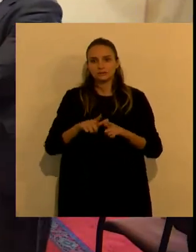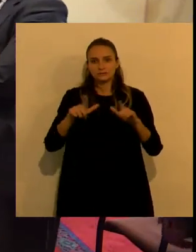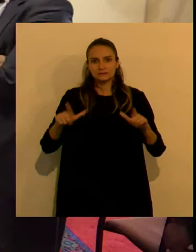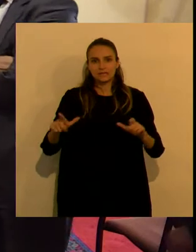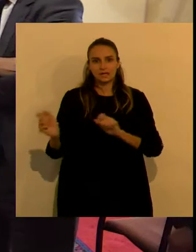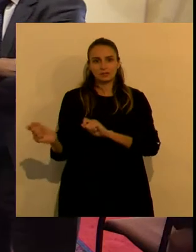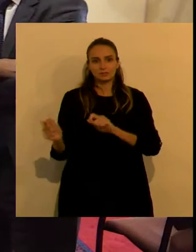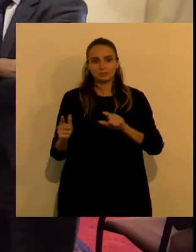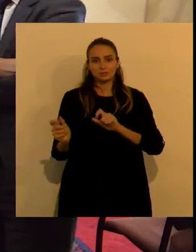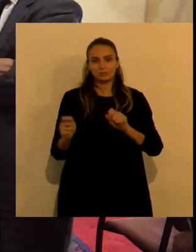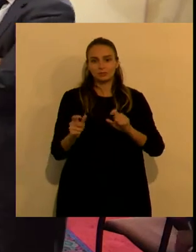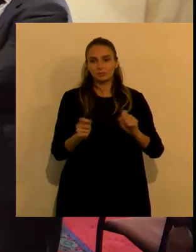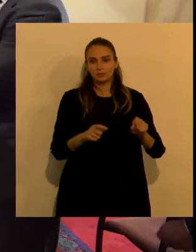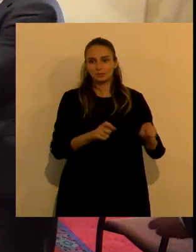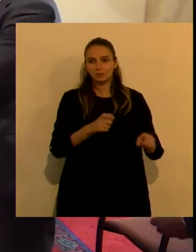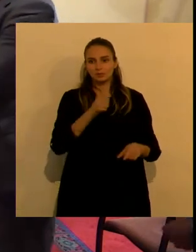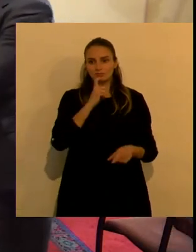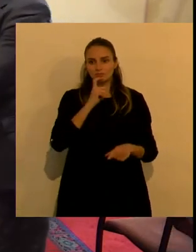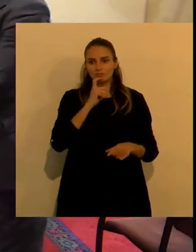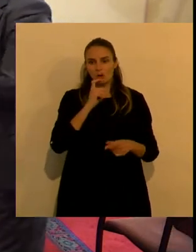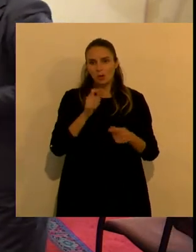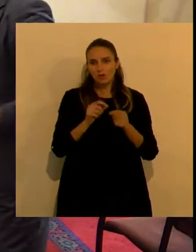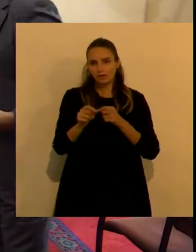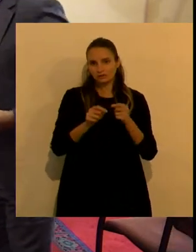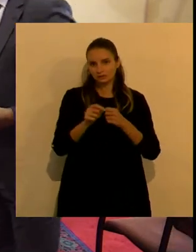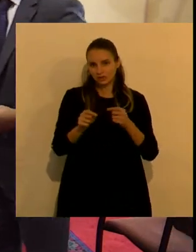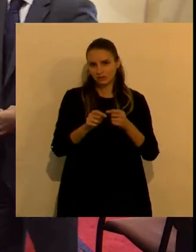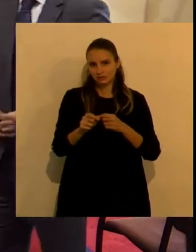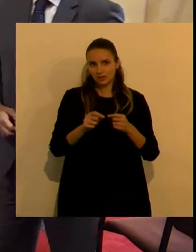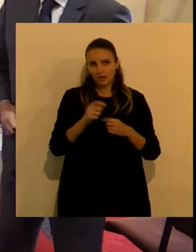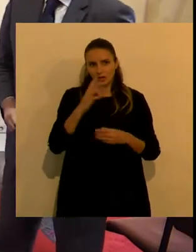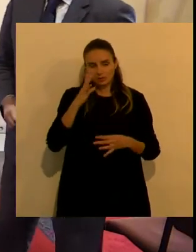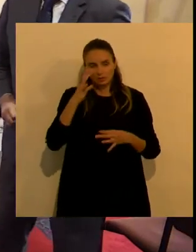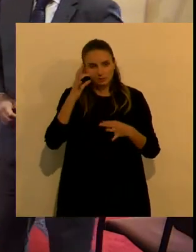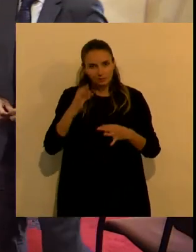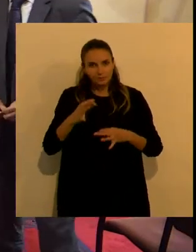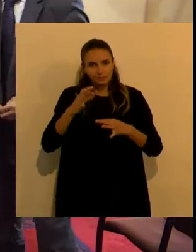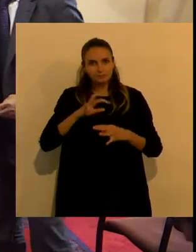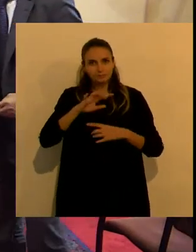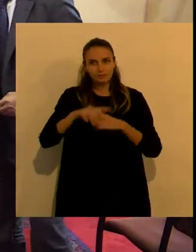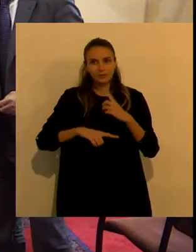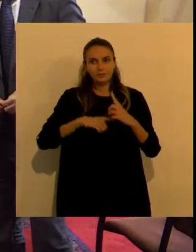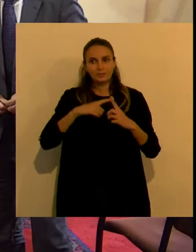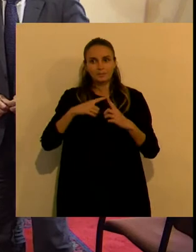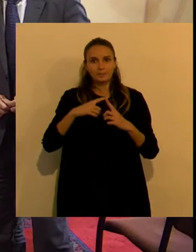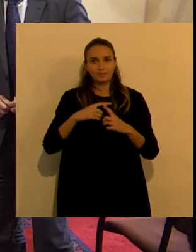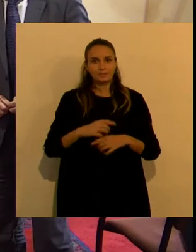con separación y no hacer acumulaciones.